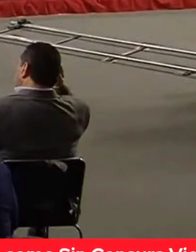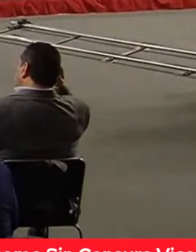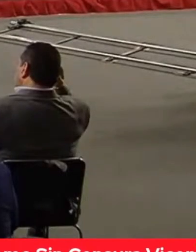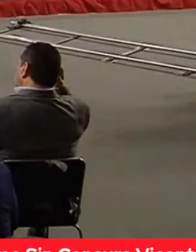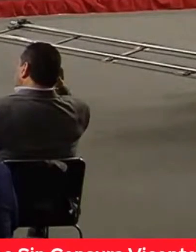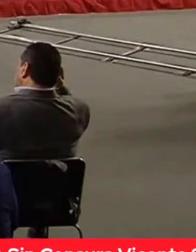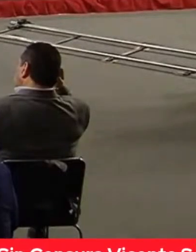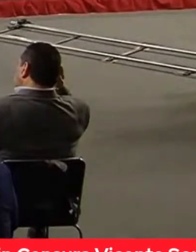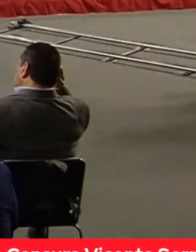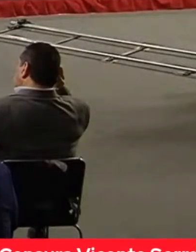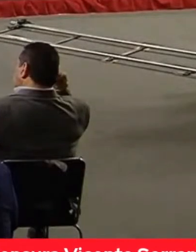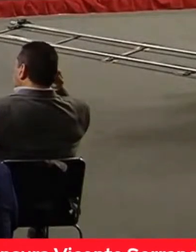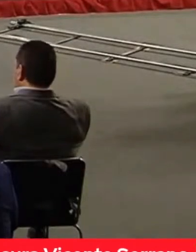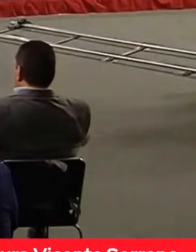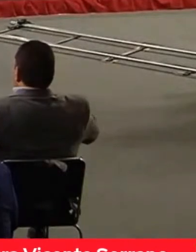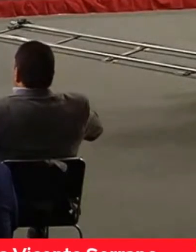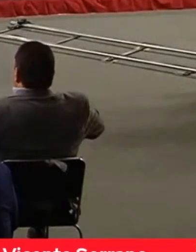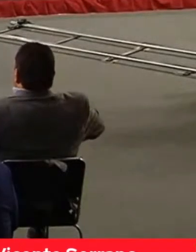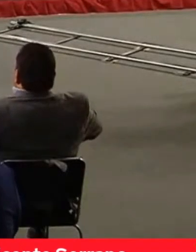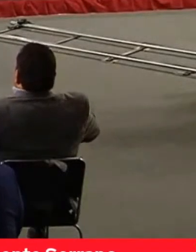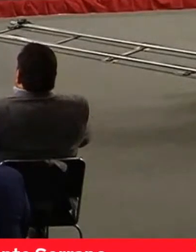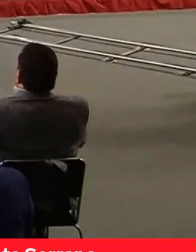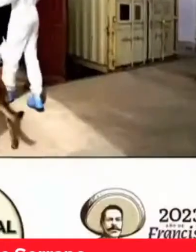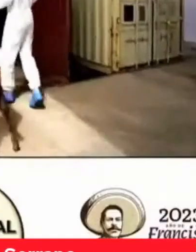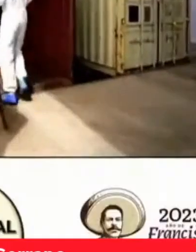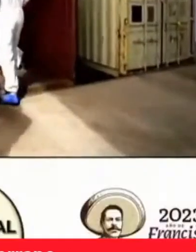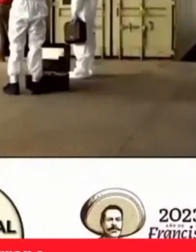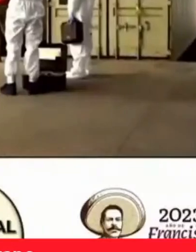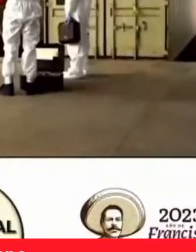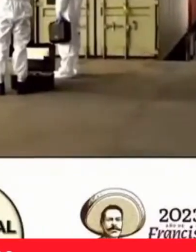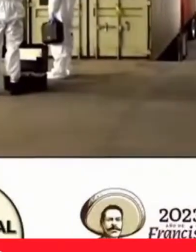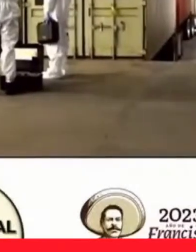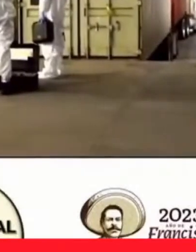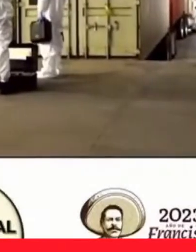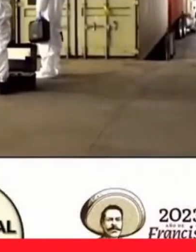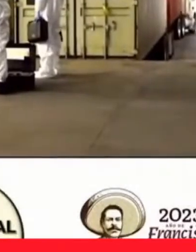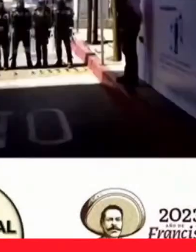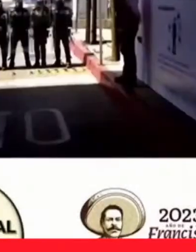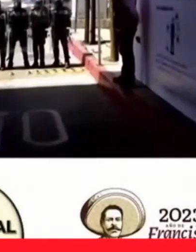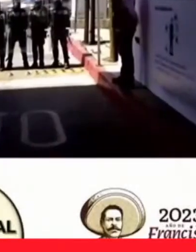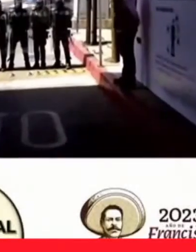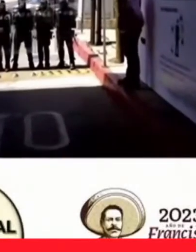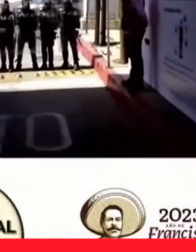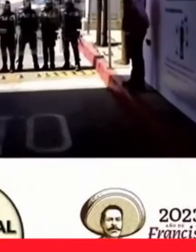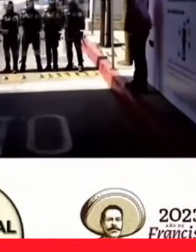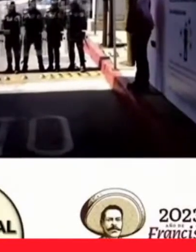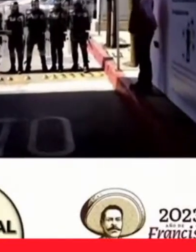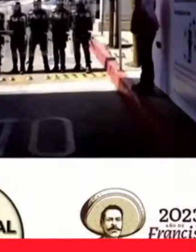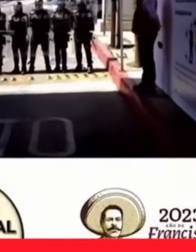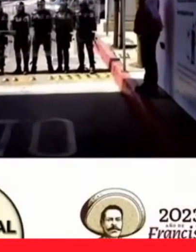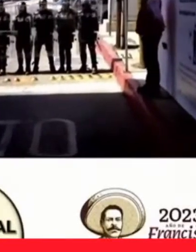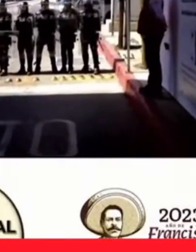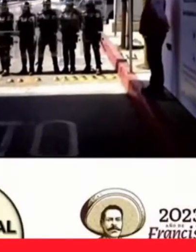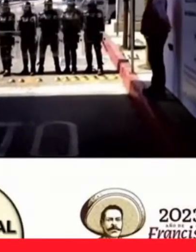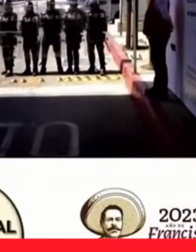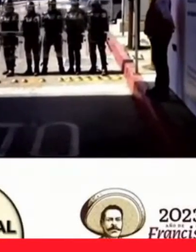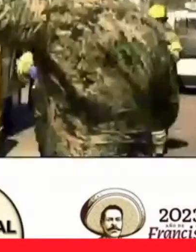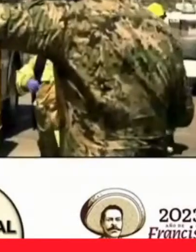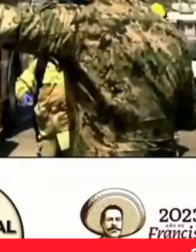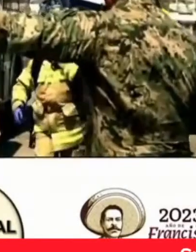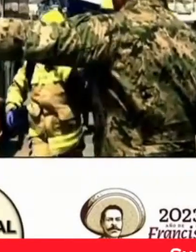marítima portuaria refiriéndose a la seguridad en los puertos donde se da vigilancia verificación visitas inspecciones